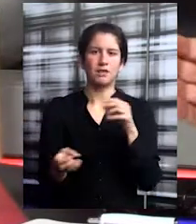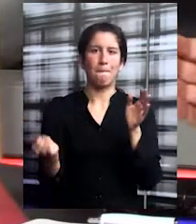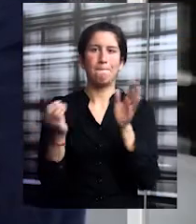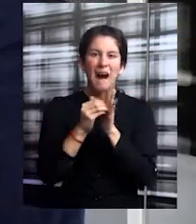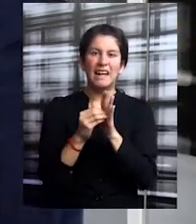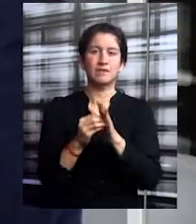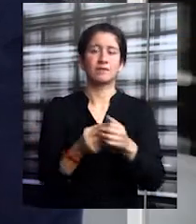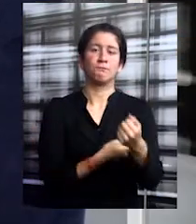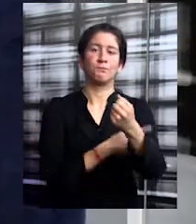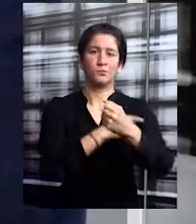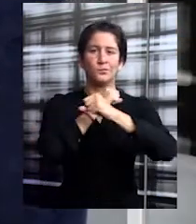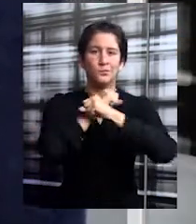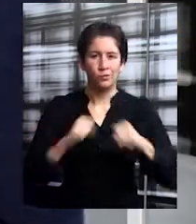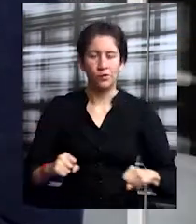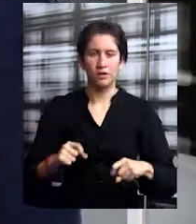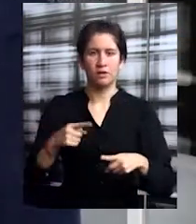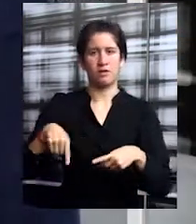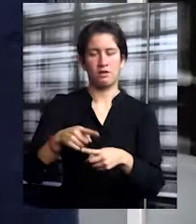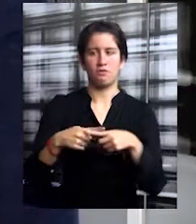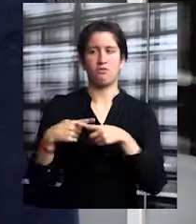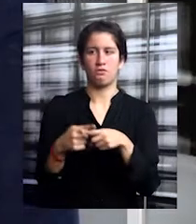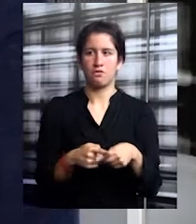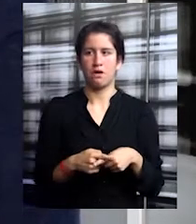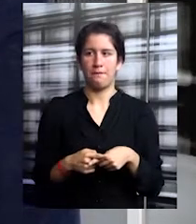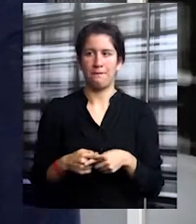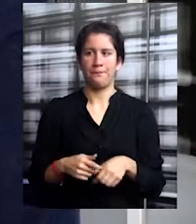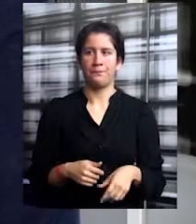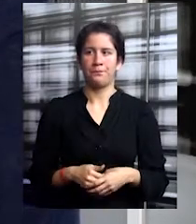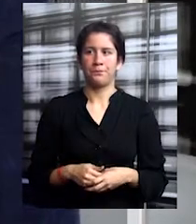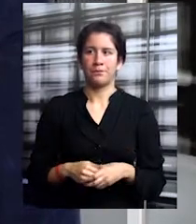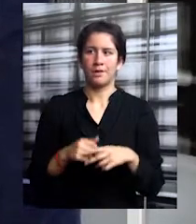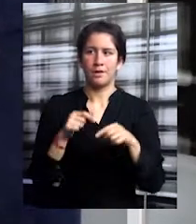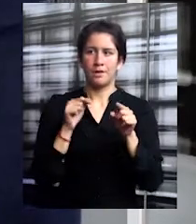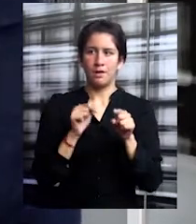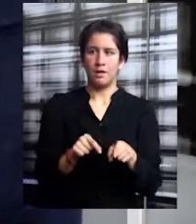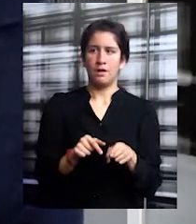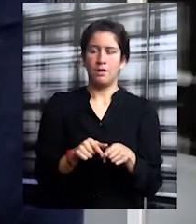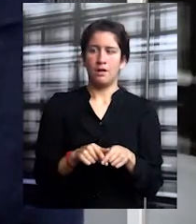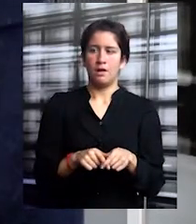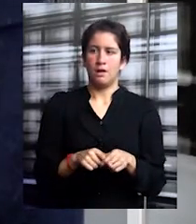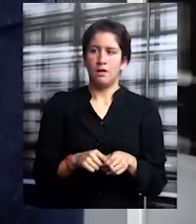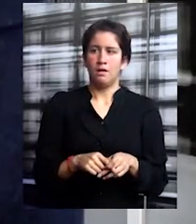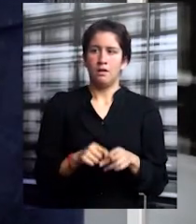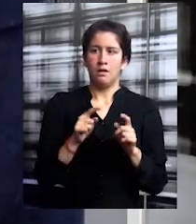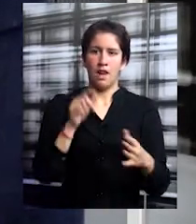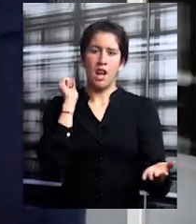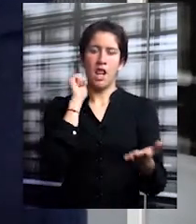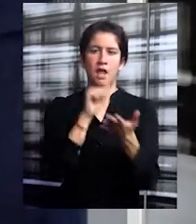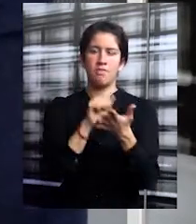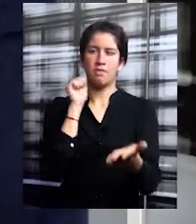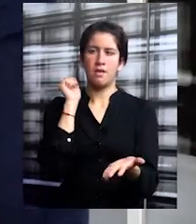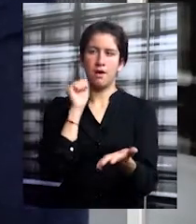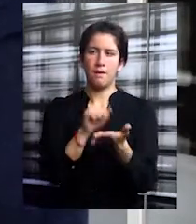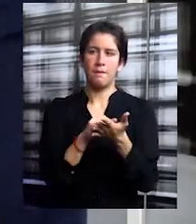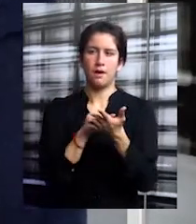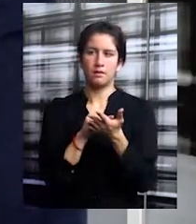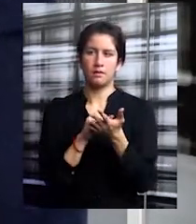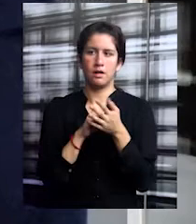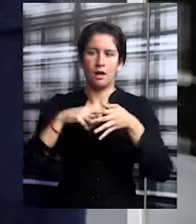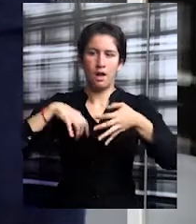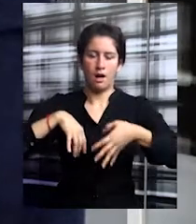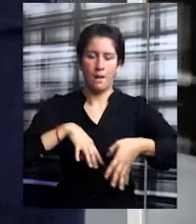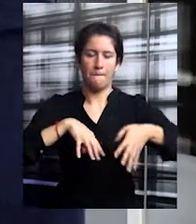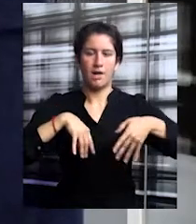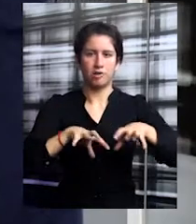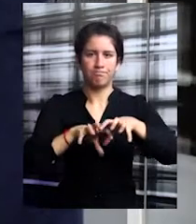hecho, en la zona. Para hacer un paralelo, mientras acá en esta parte costera, ¿no es cierto?, las demandas eran unas y las